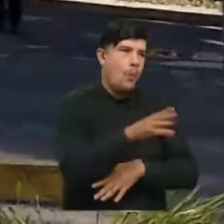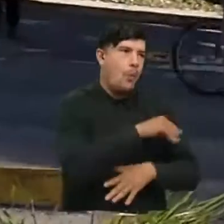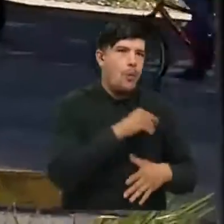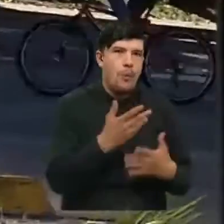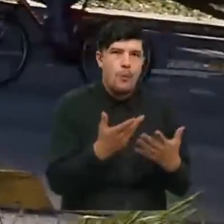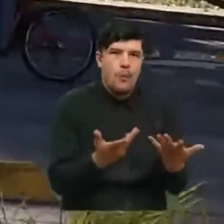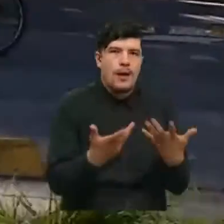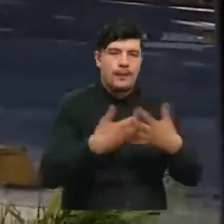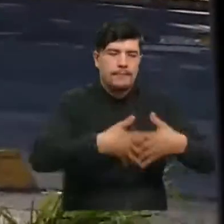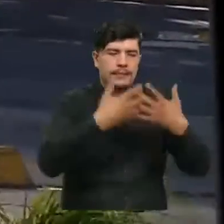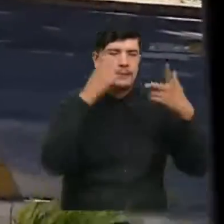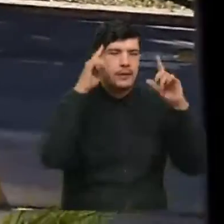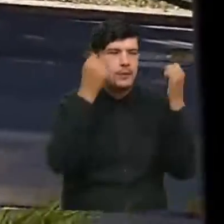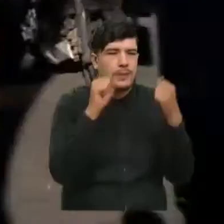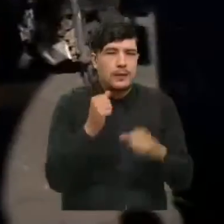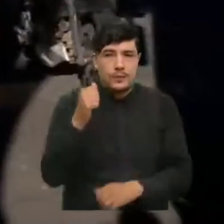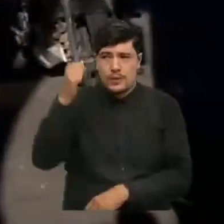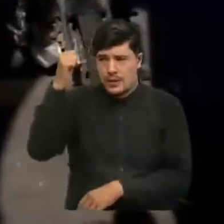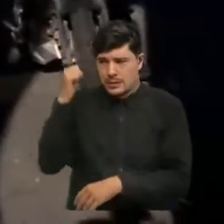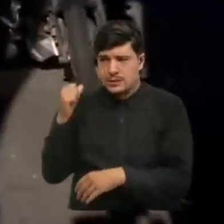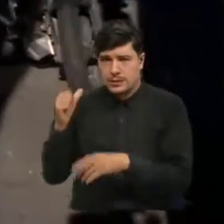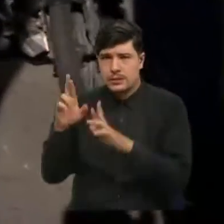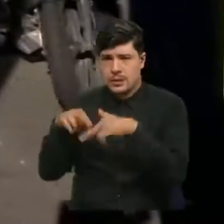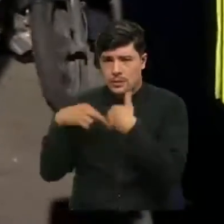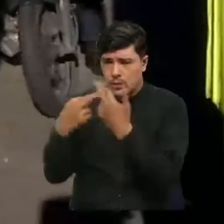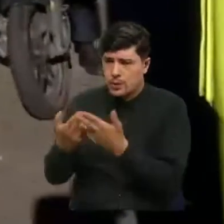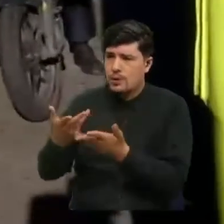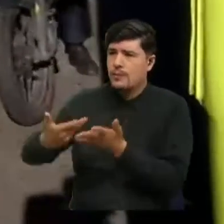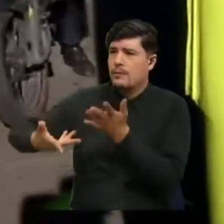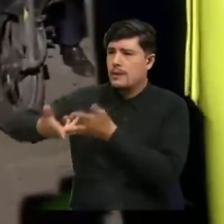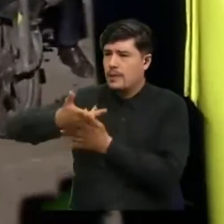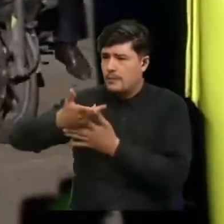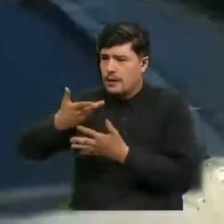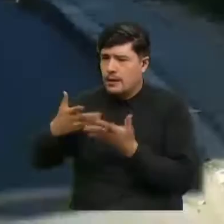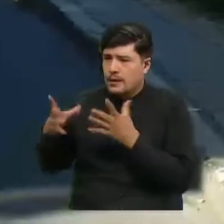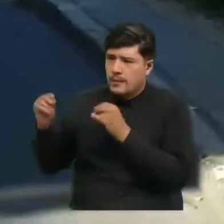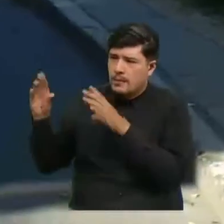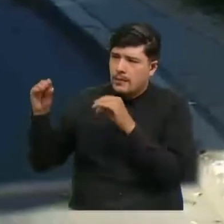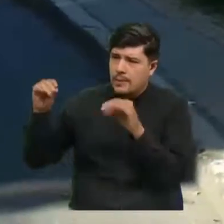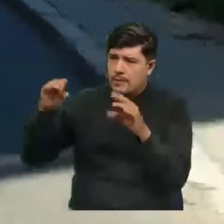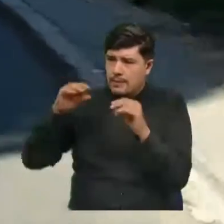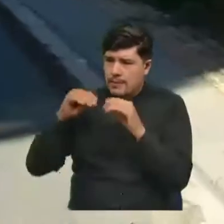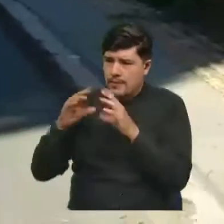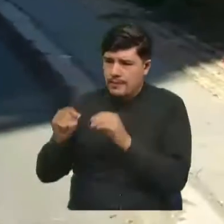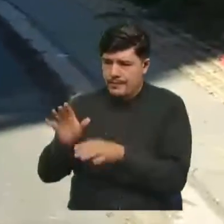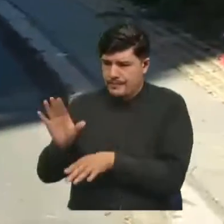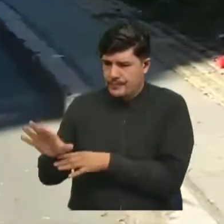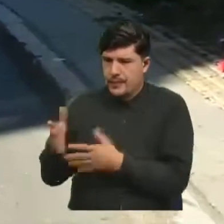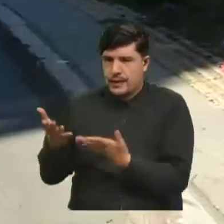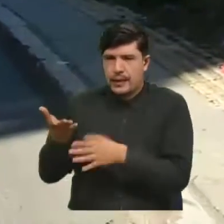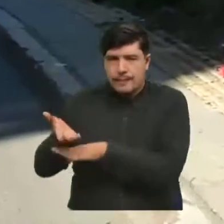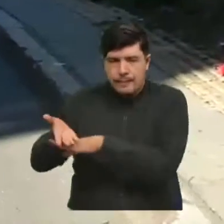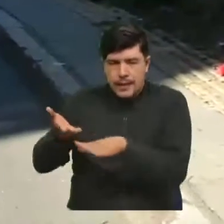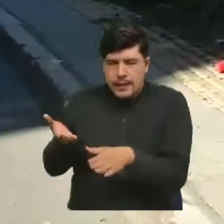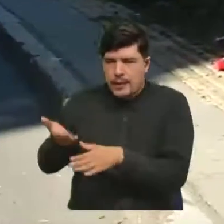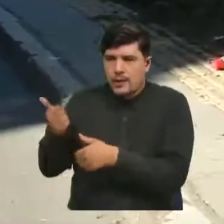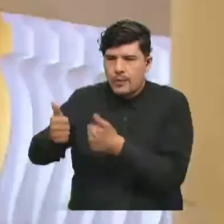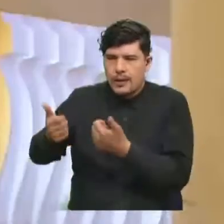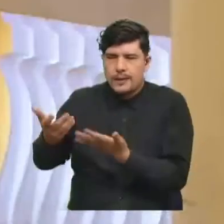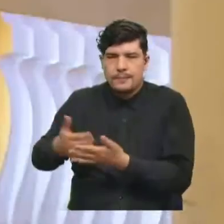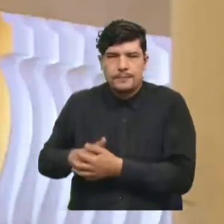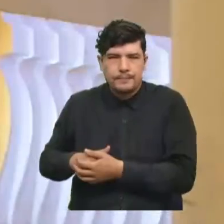preocupados y ayer que estuvimos reunidos con ellos pues también lo que más piden y lo que necesitan es que haya